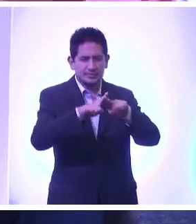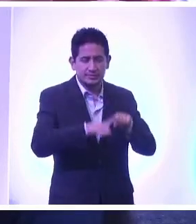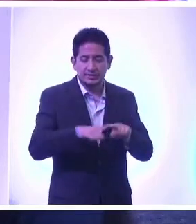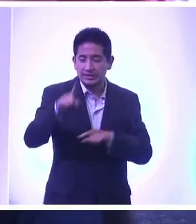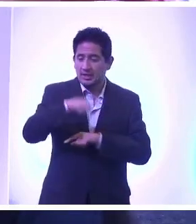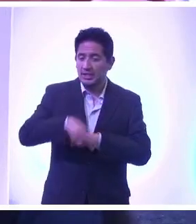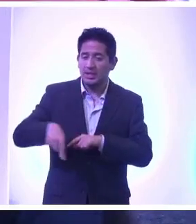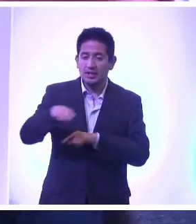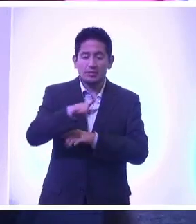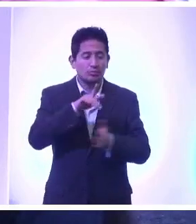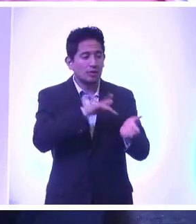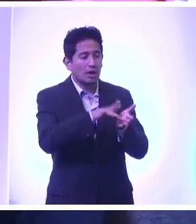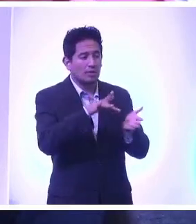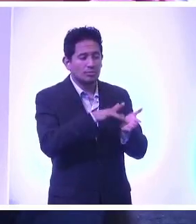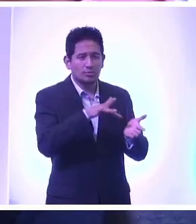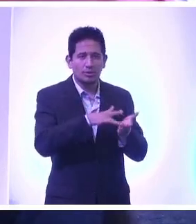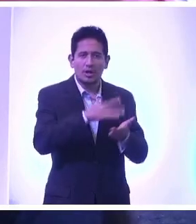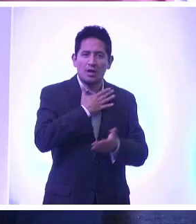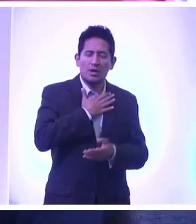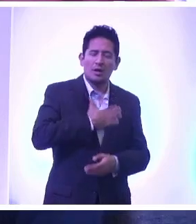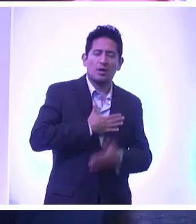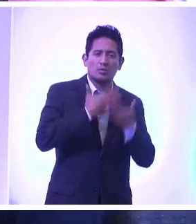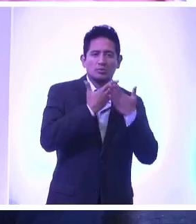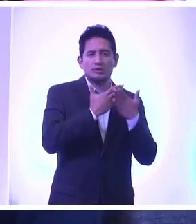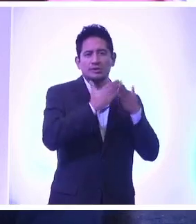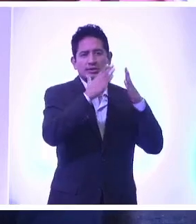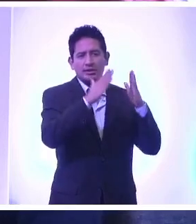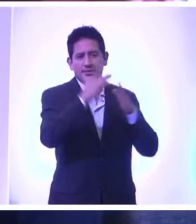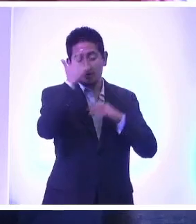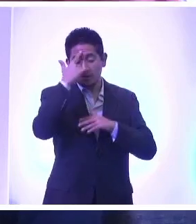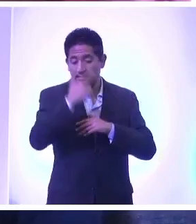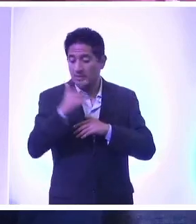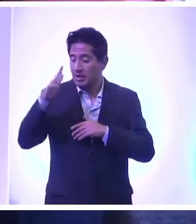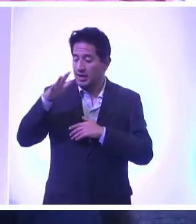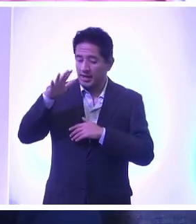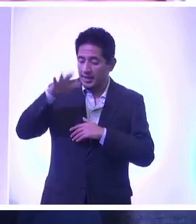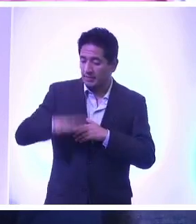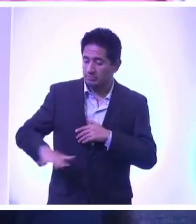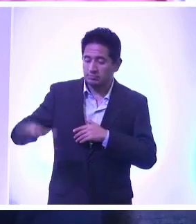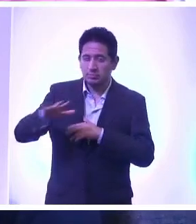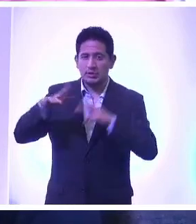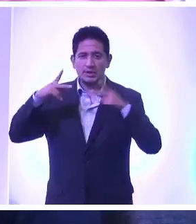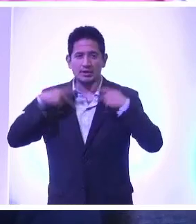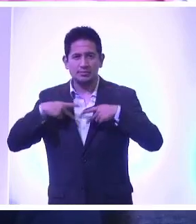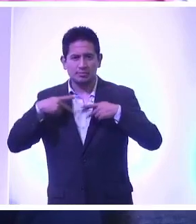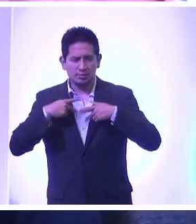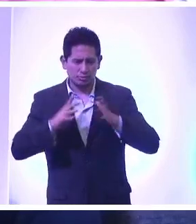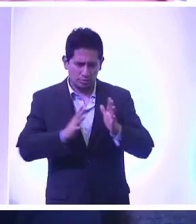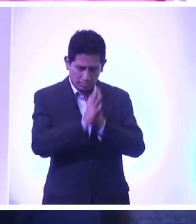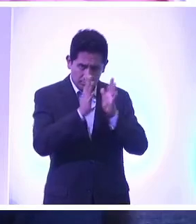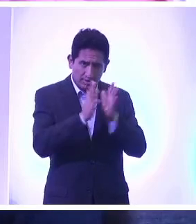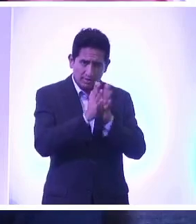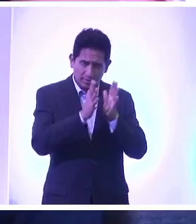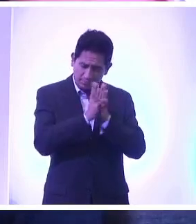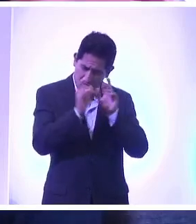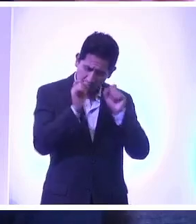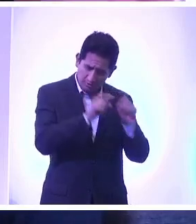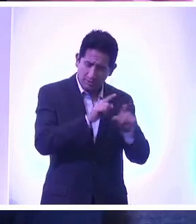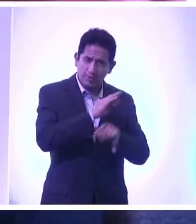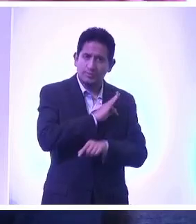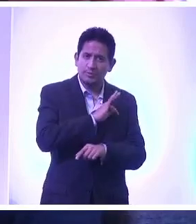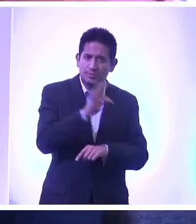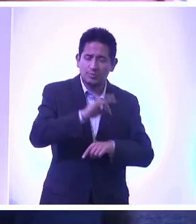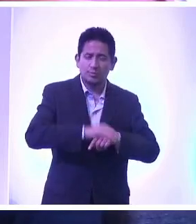justicia abierta en la participación ciudadana Y cómo es que podemos retomar de alguna manera algunas buenas prácticas